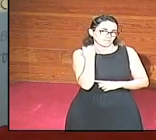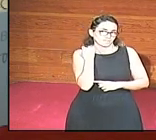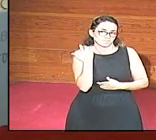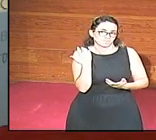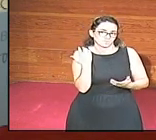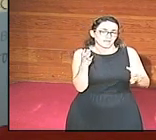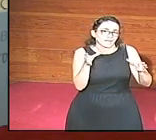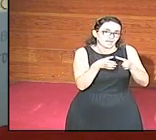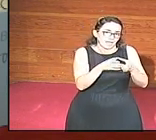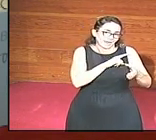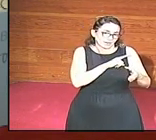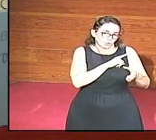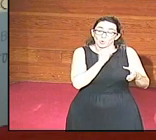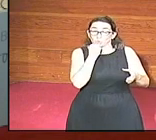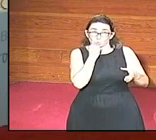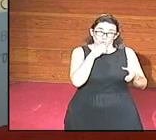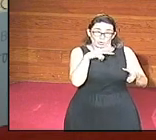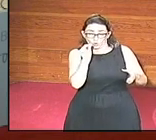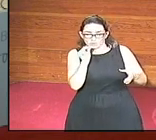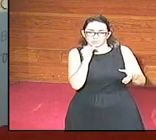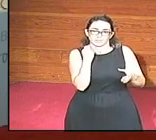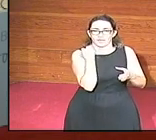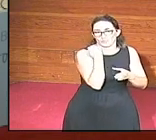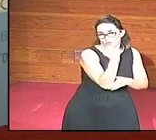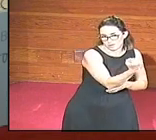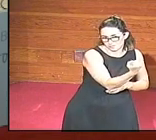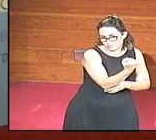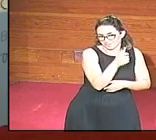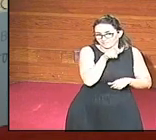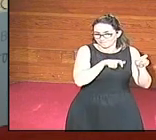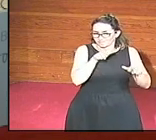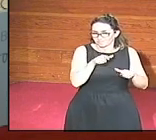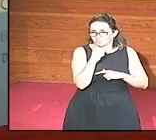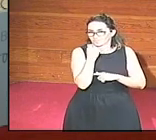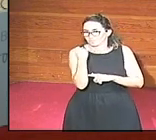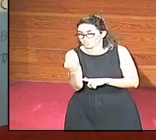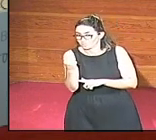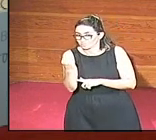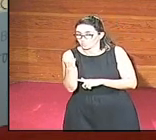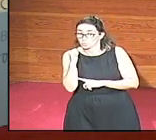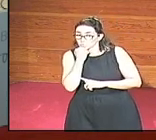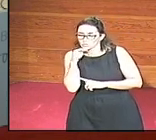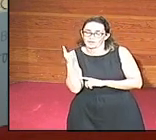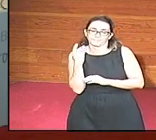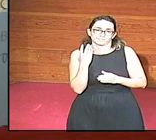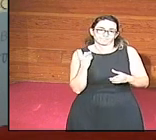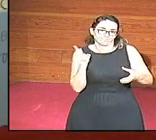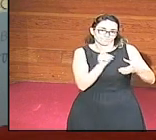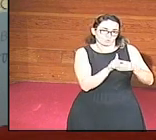al ejército no ruso y los prorrusos civiles que estaban ahí. Esto es un checkpoint de camino a